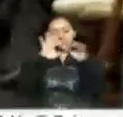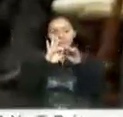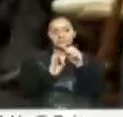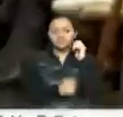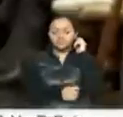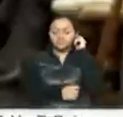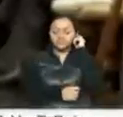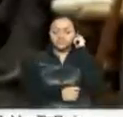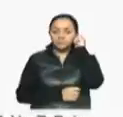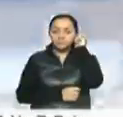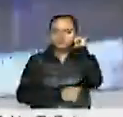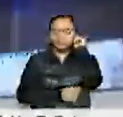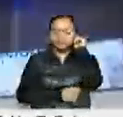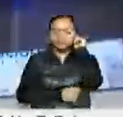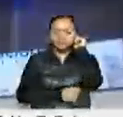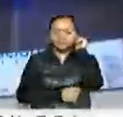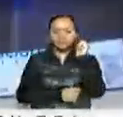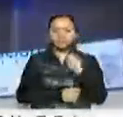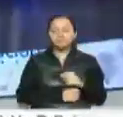gobierno.